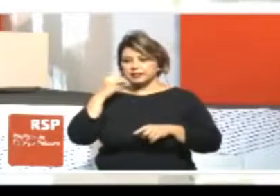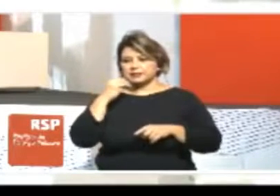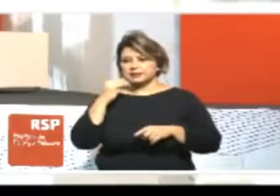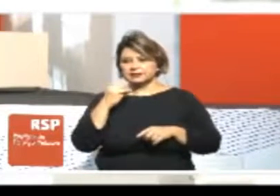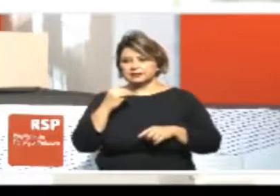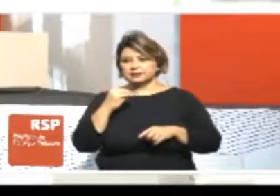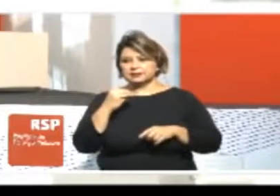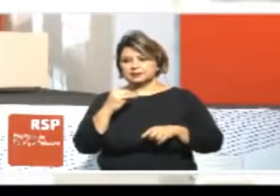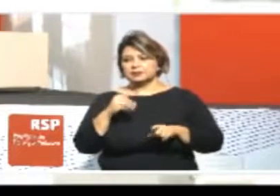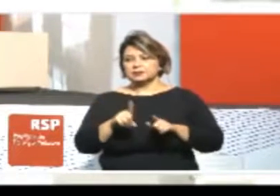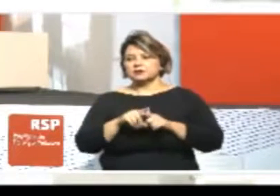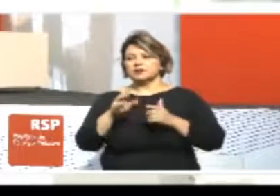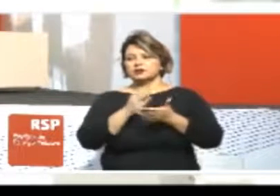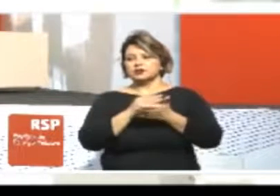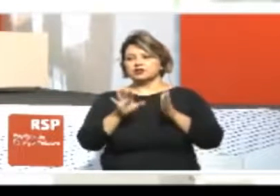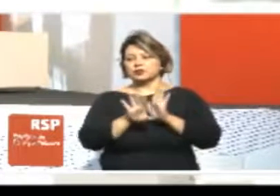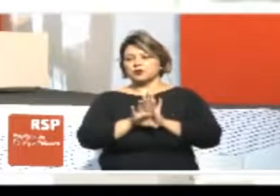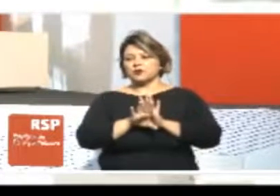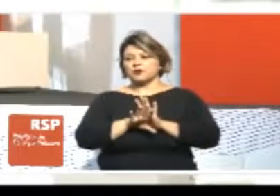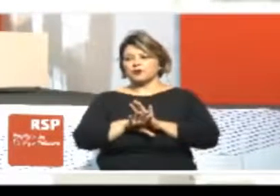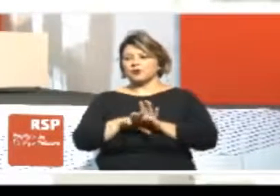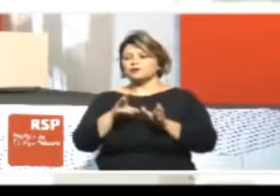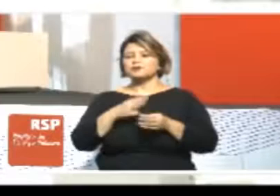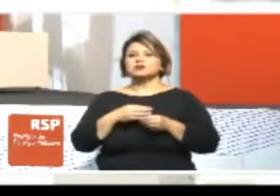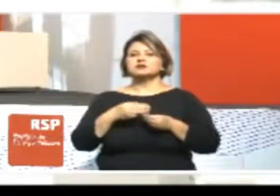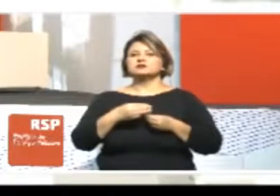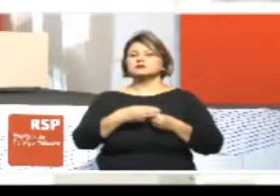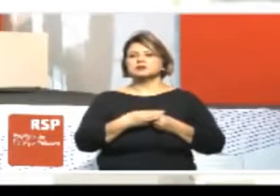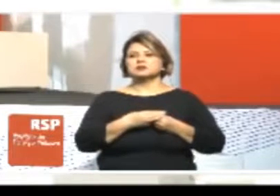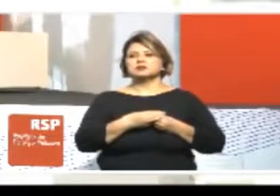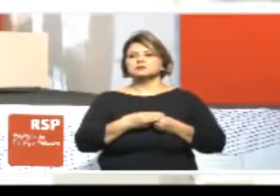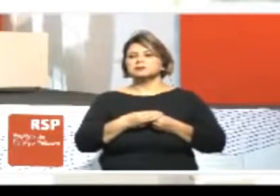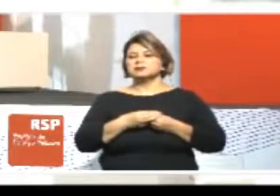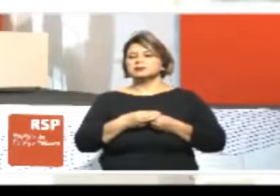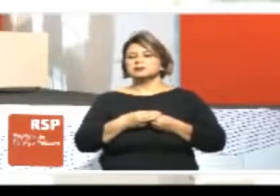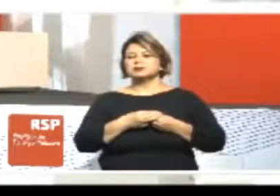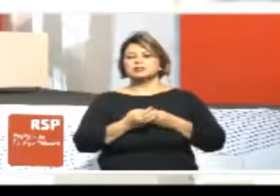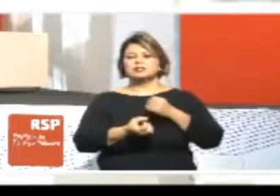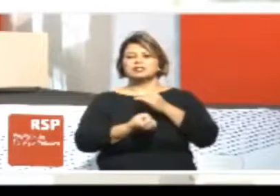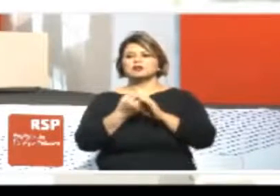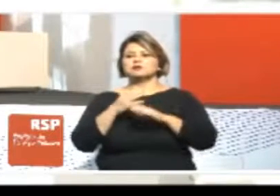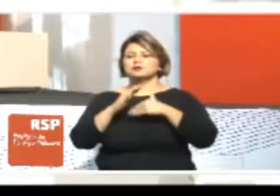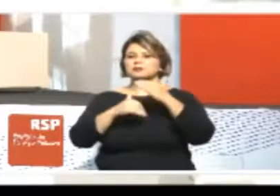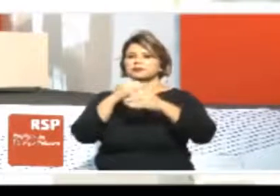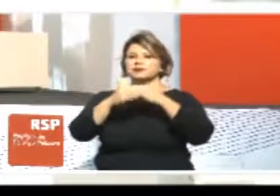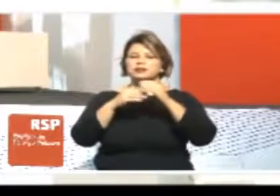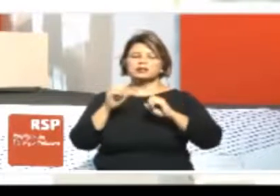municipio, esos municipios tendieron a promover su cobertura en educación en un